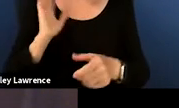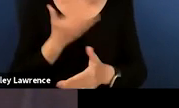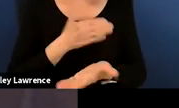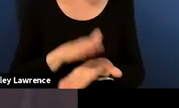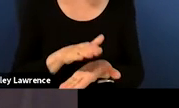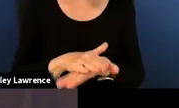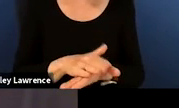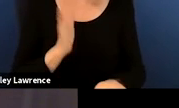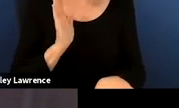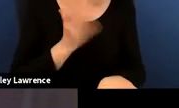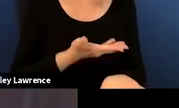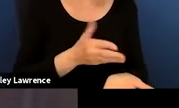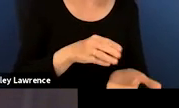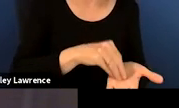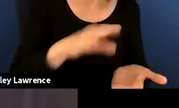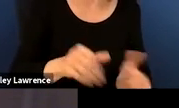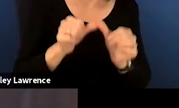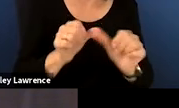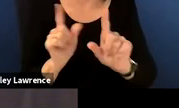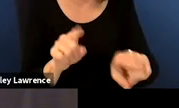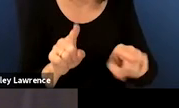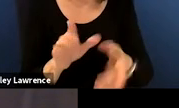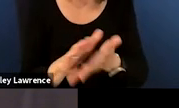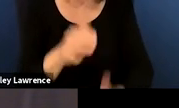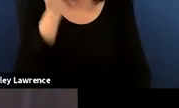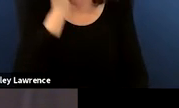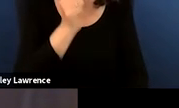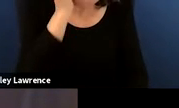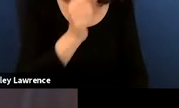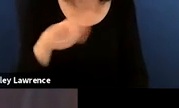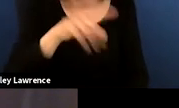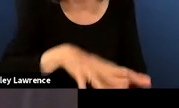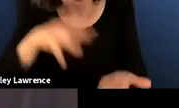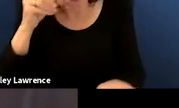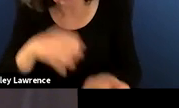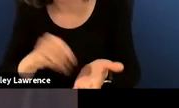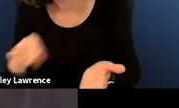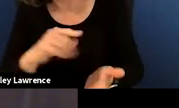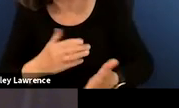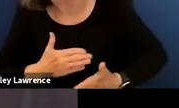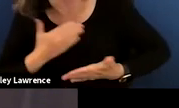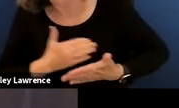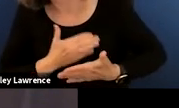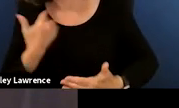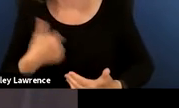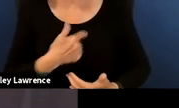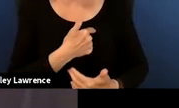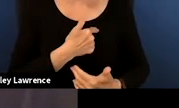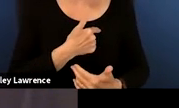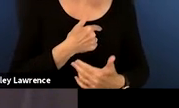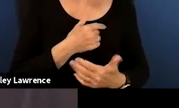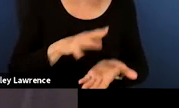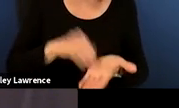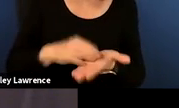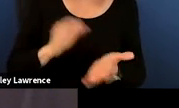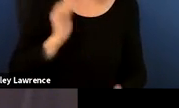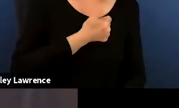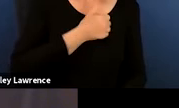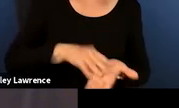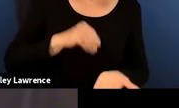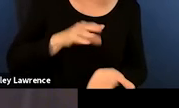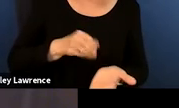están sucediendo. Nuestros niños, nuestros estudiantes siguen estando en las escuelas, están aprendiendo, están contentos. Y nosotros